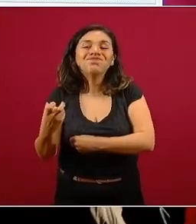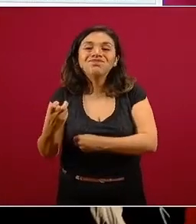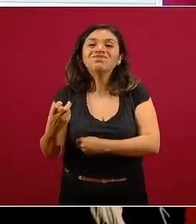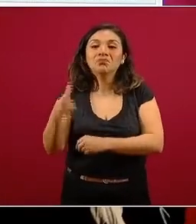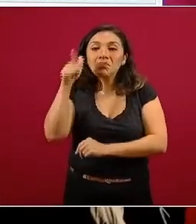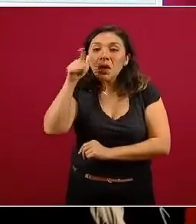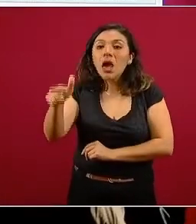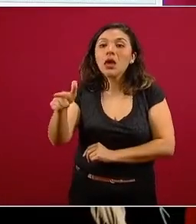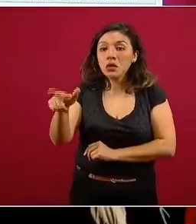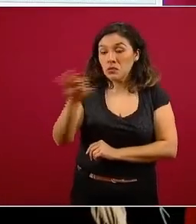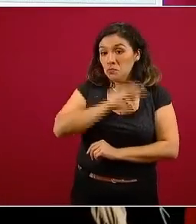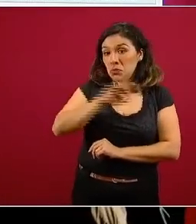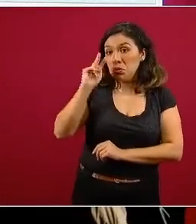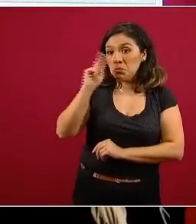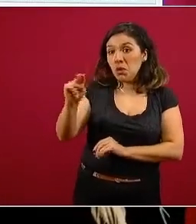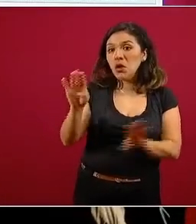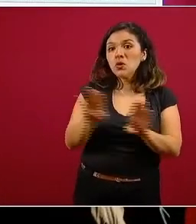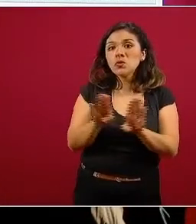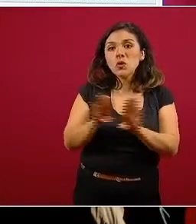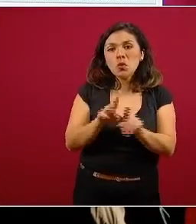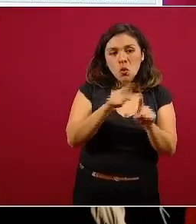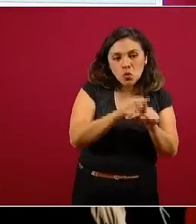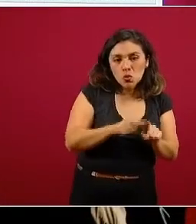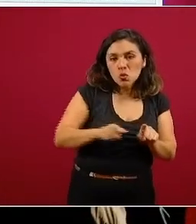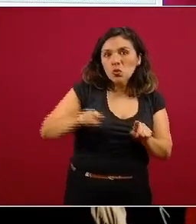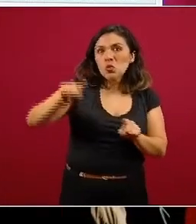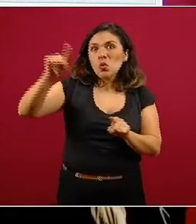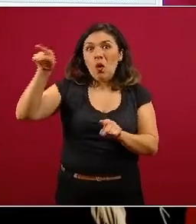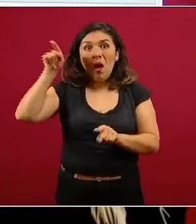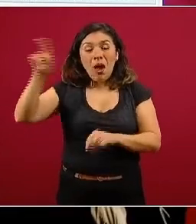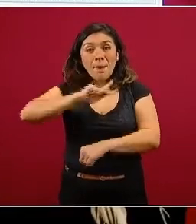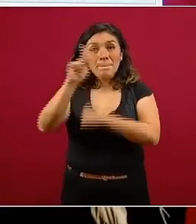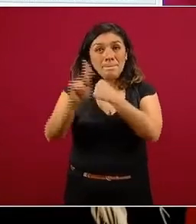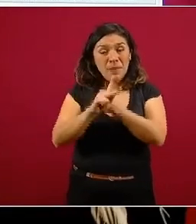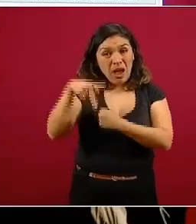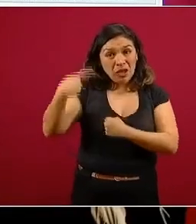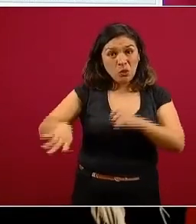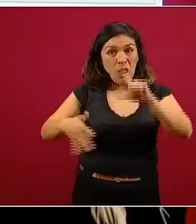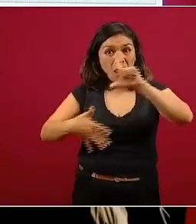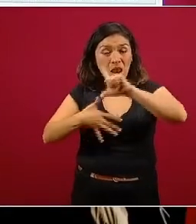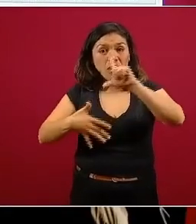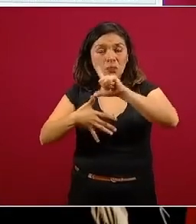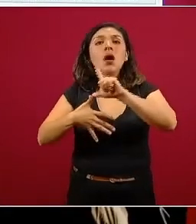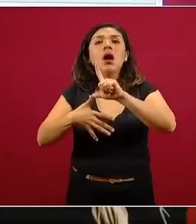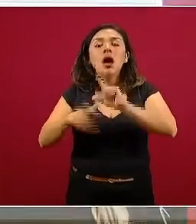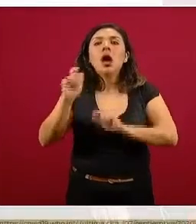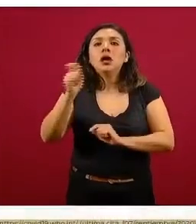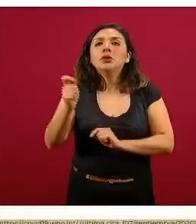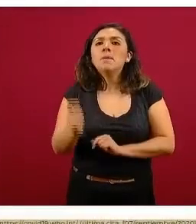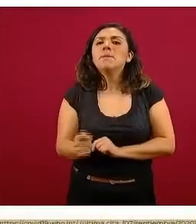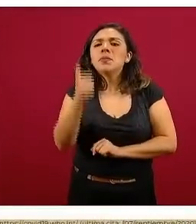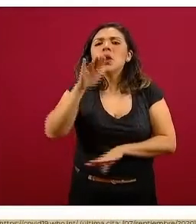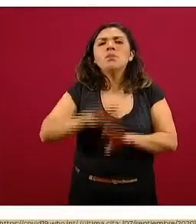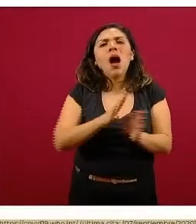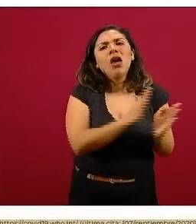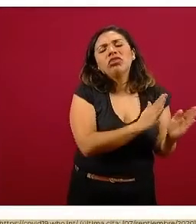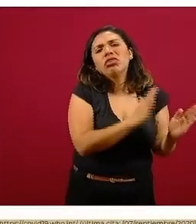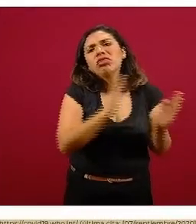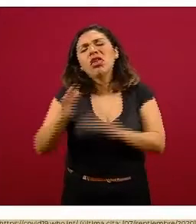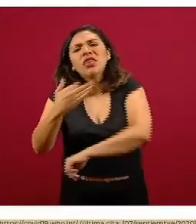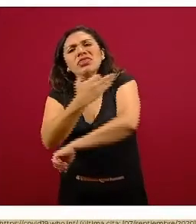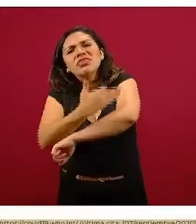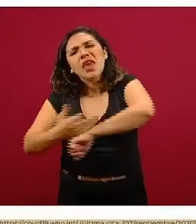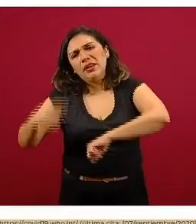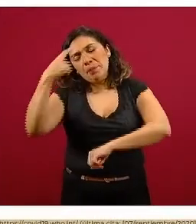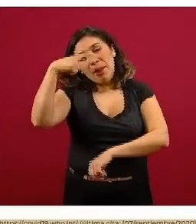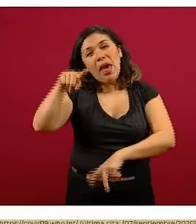De hecho, podemos ver en función de la curva, que es uno de los países de Latinoamérica, que fueron de los que entraron más tarde a la pandemia